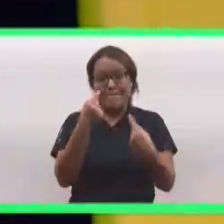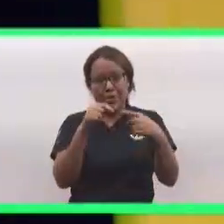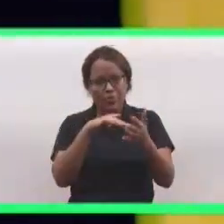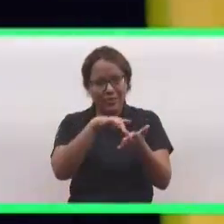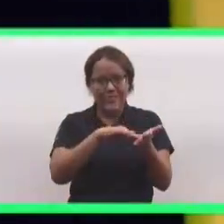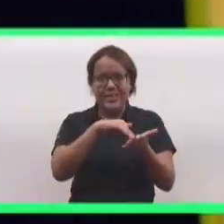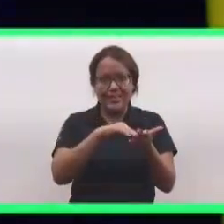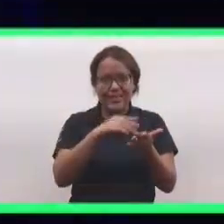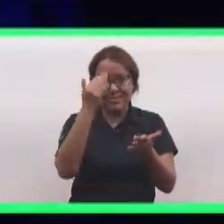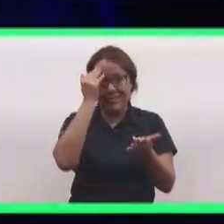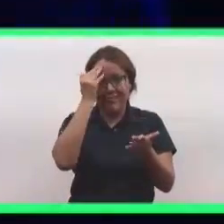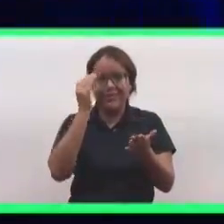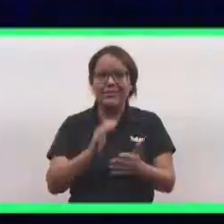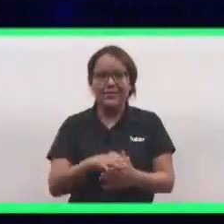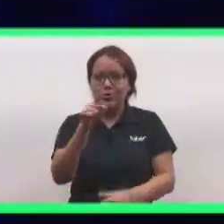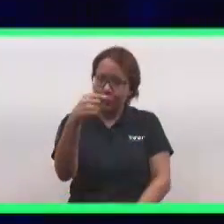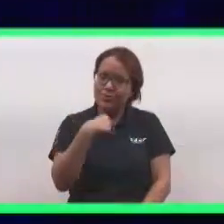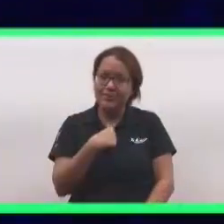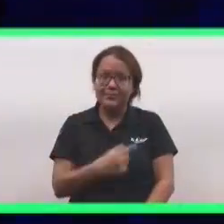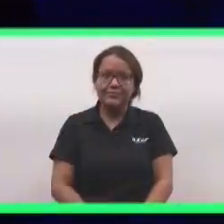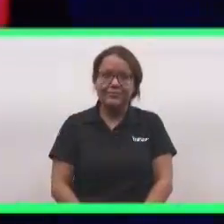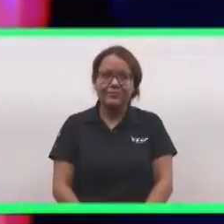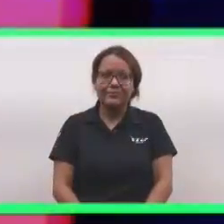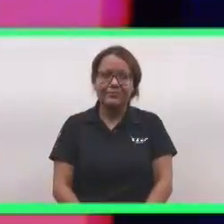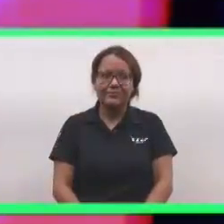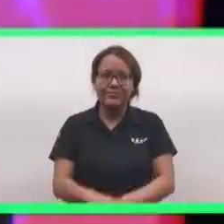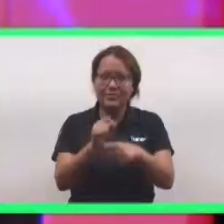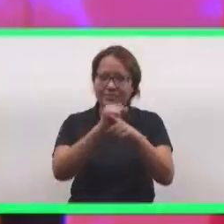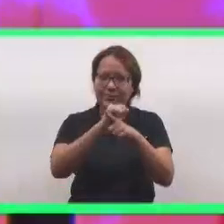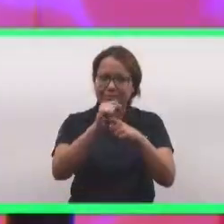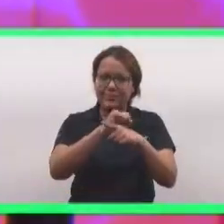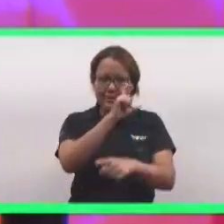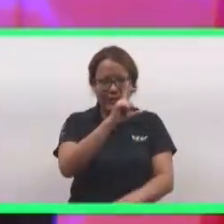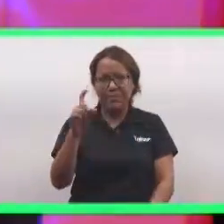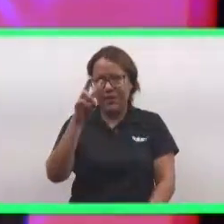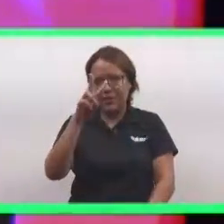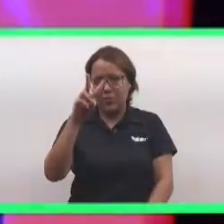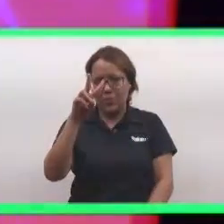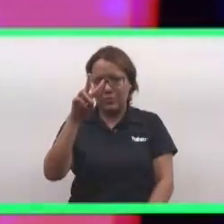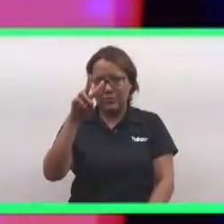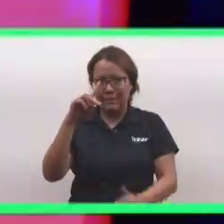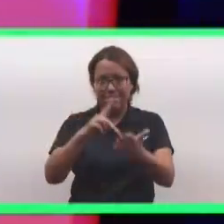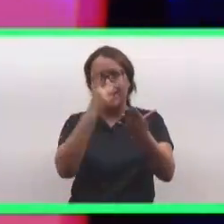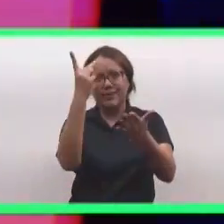sus debilidades, que serán las suyas o las mías, las entrenaba dos veces por semana.